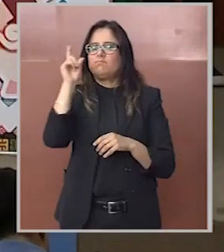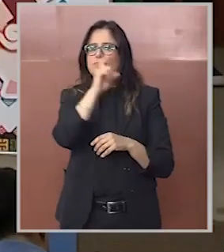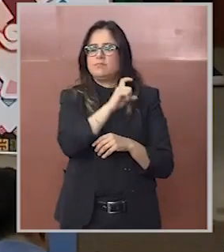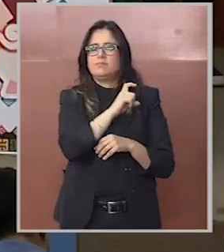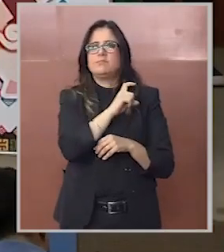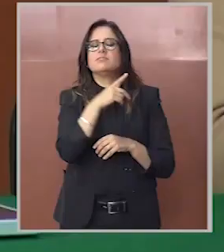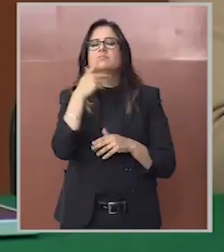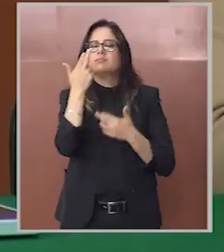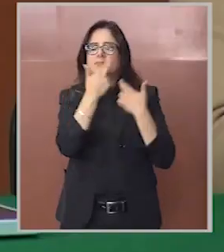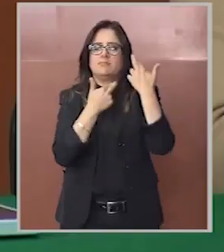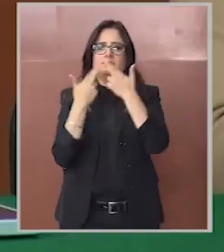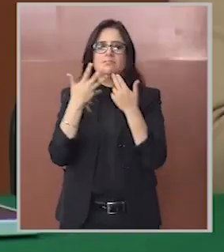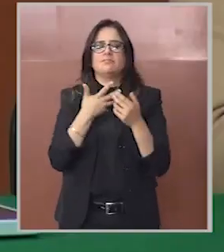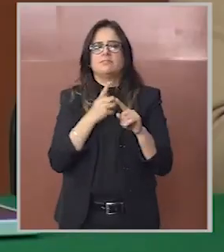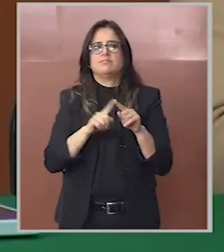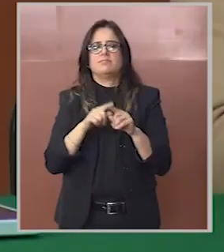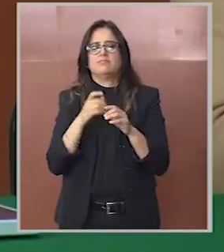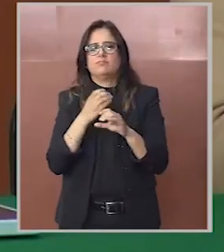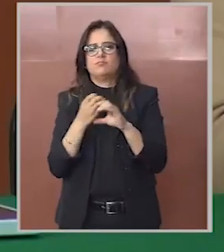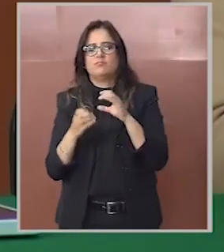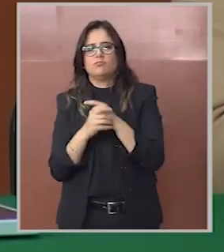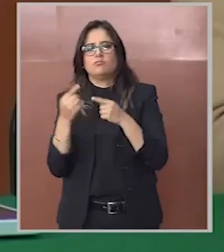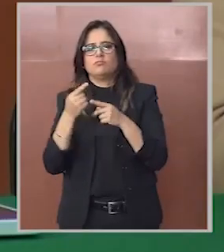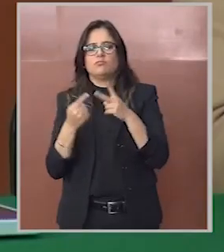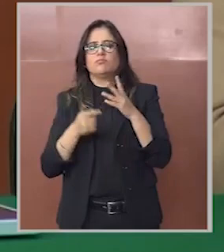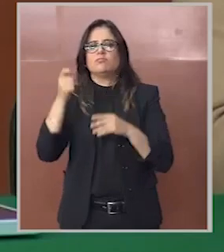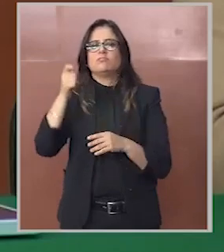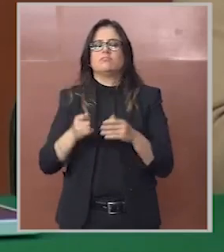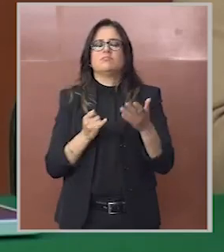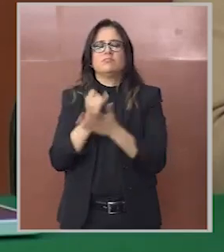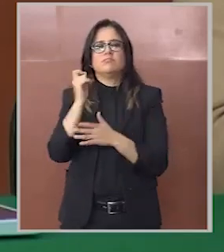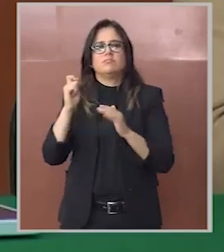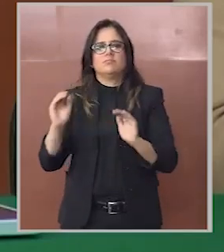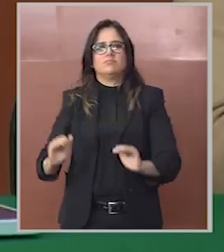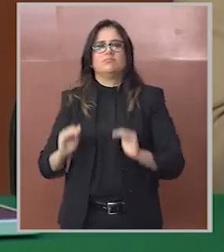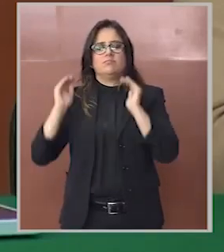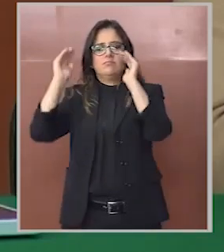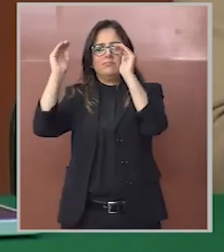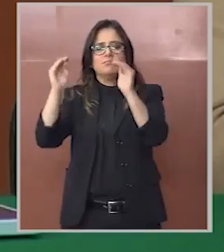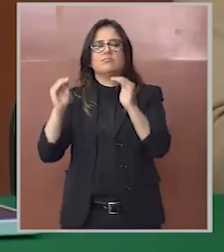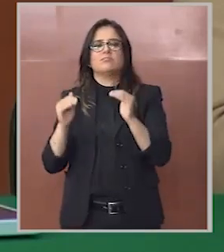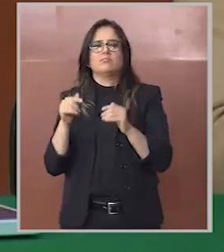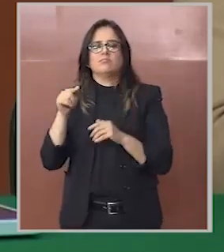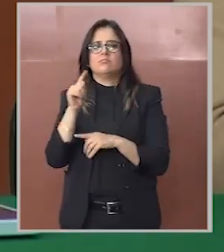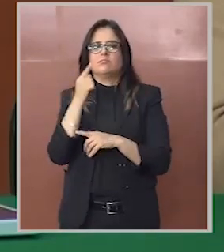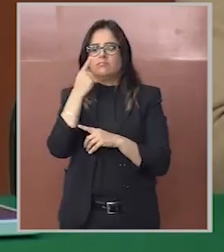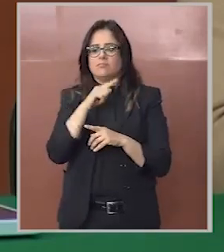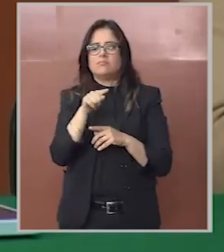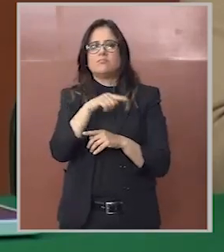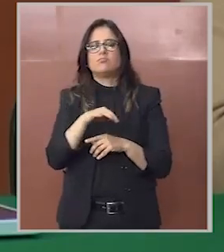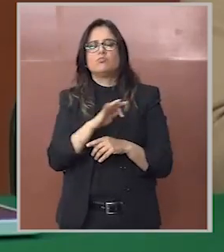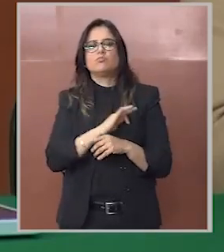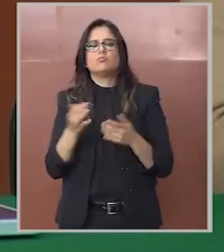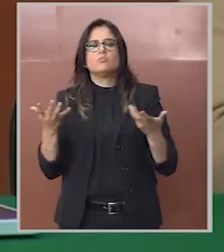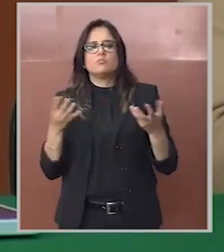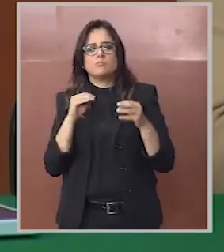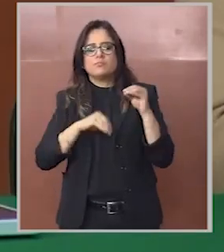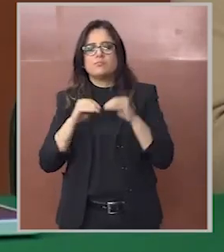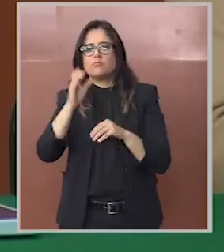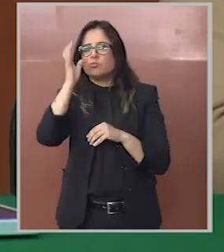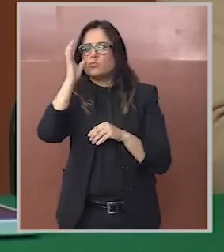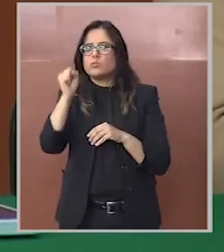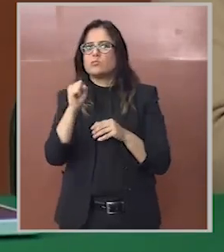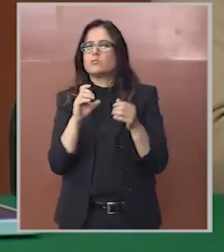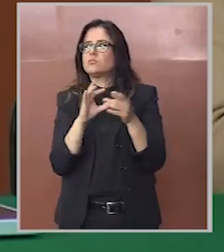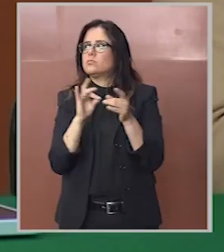revisaron varias cosas también varias sentencias de la Corte Interamericana de modo tal de tratar de construir un concepto como